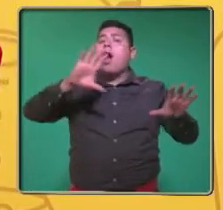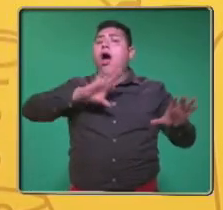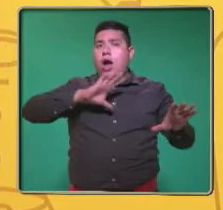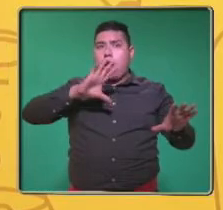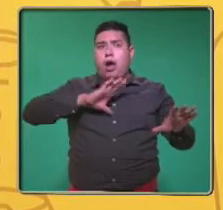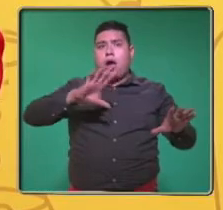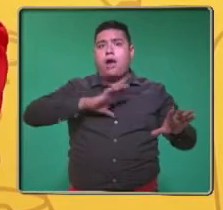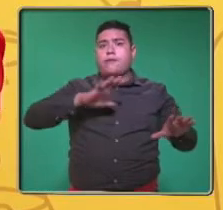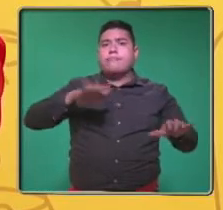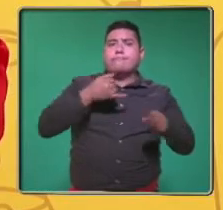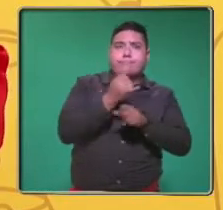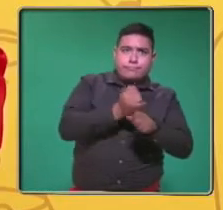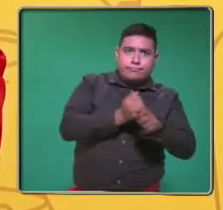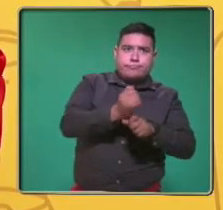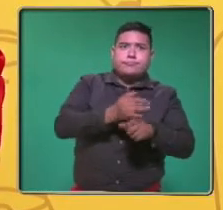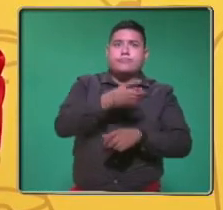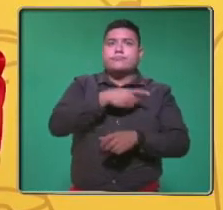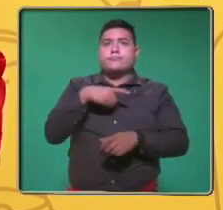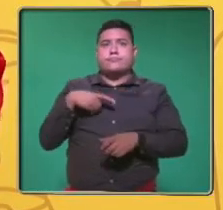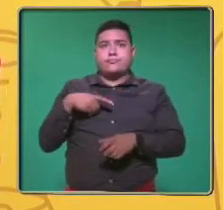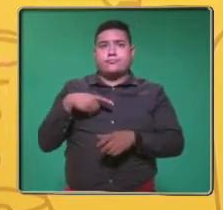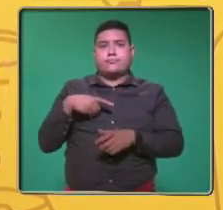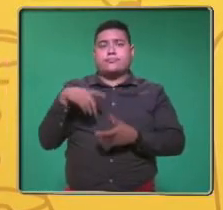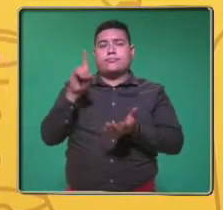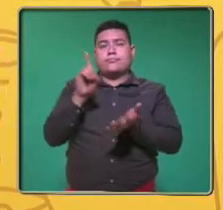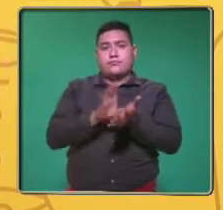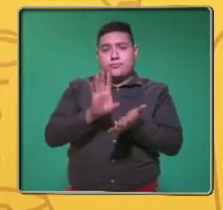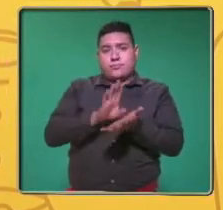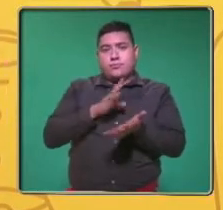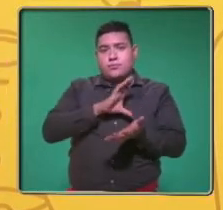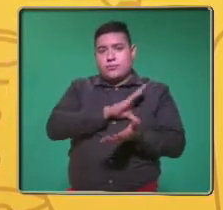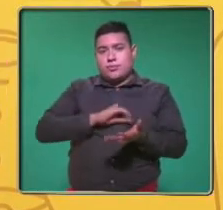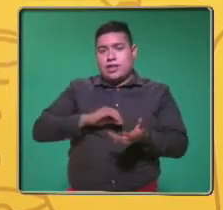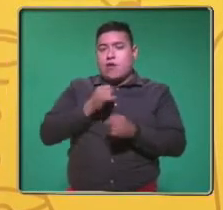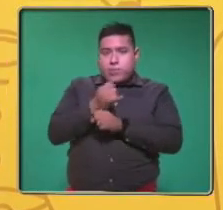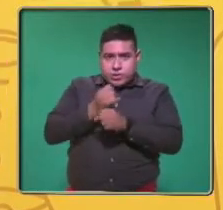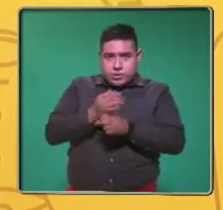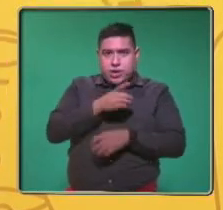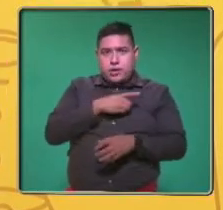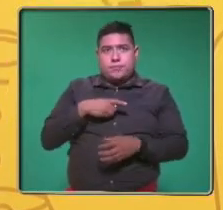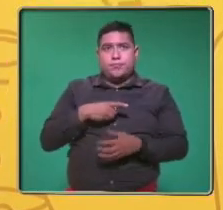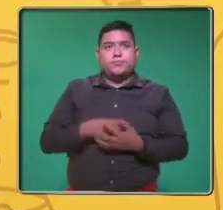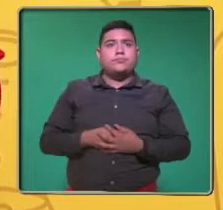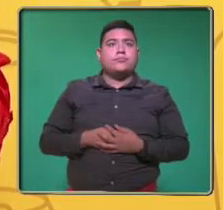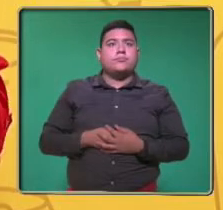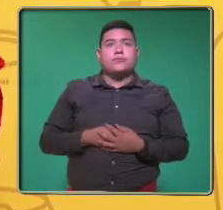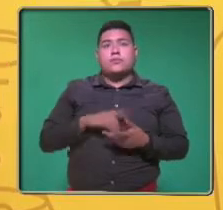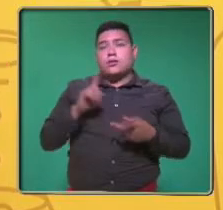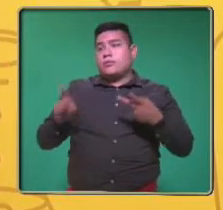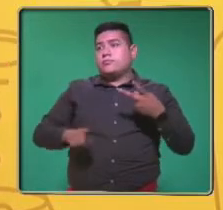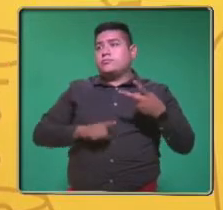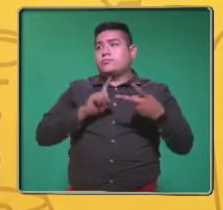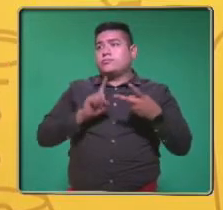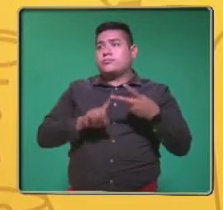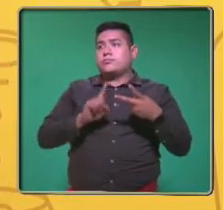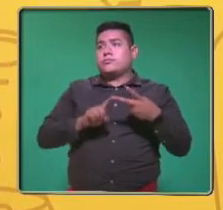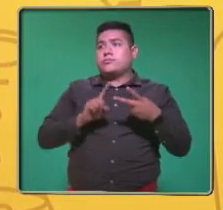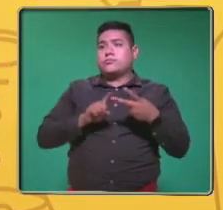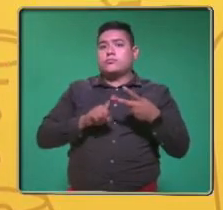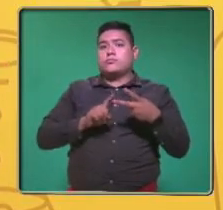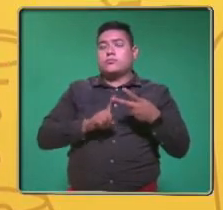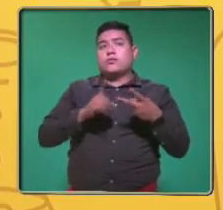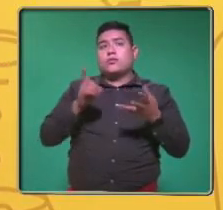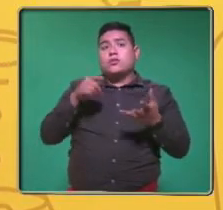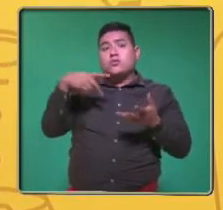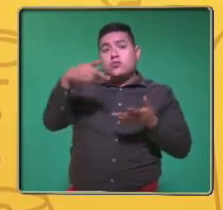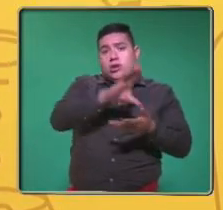consultando información acerca de la discapacidad de mi hijo. Y otro punto también importante que decíamos, pues, era conocer los derechos que